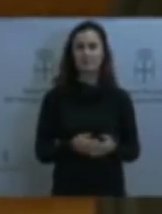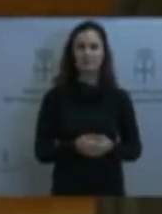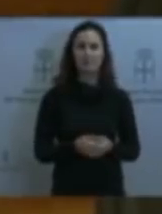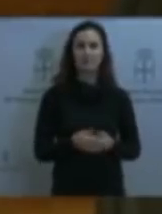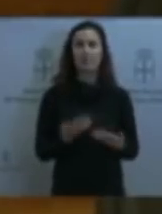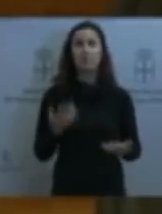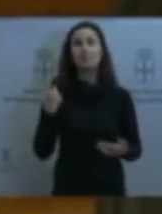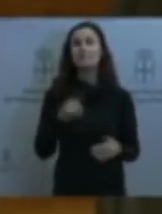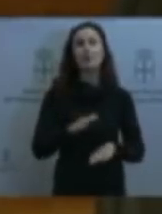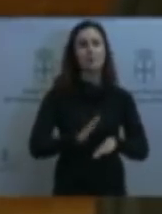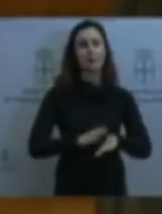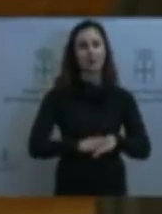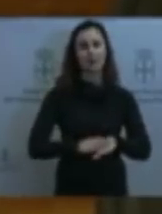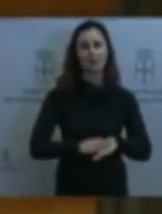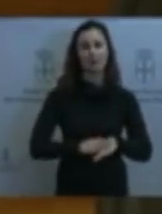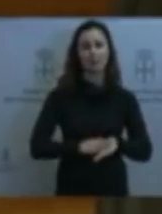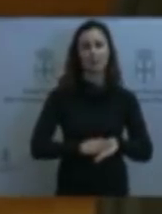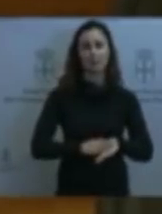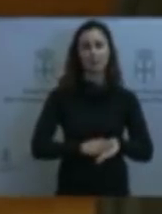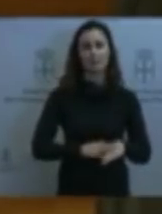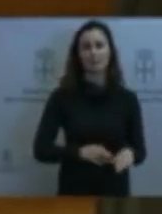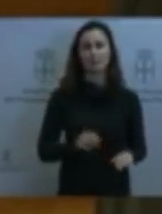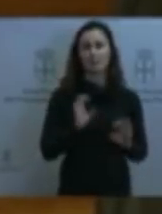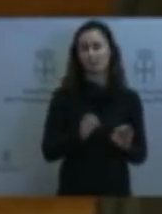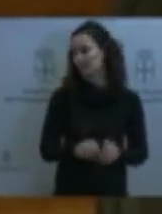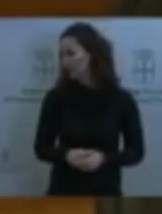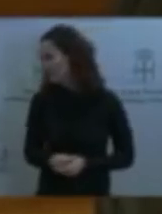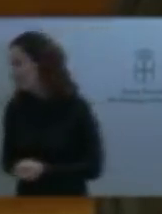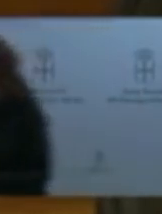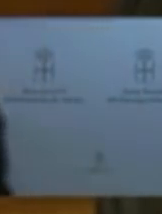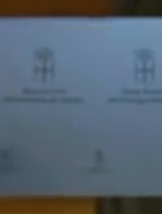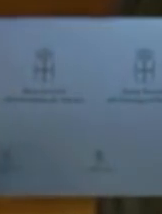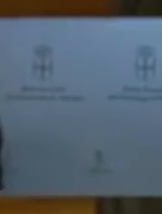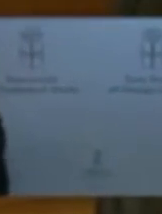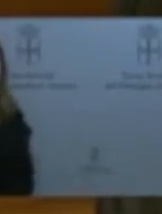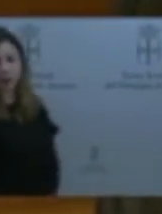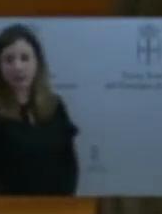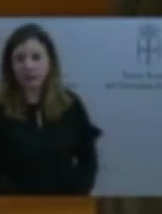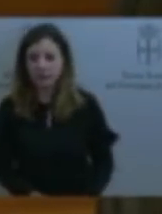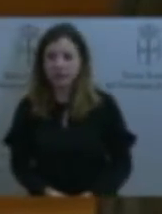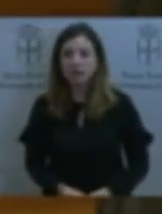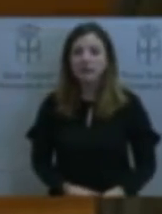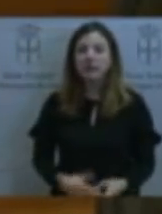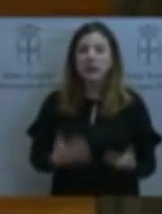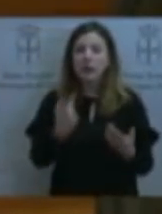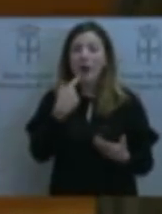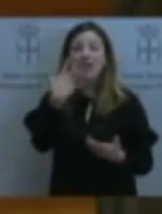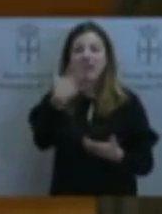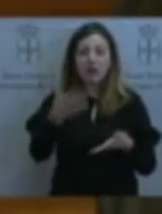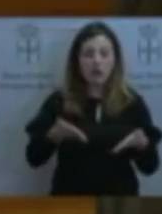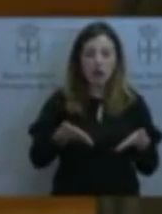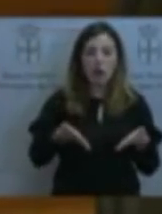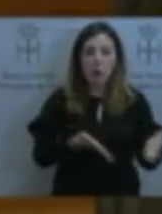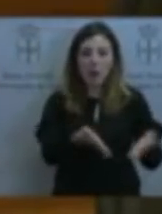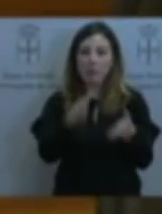tiene 5 tramos esta carretera, este tramo de carretera, tiene 5 tramos de alta siniestrabilidad. 5